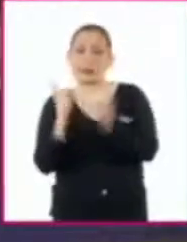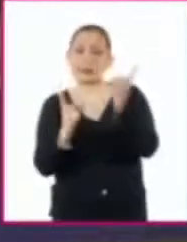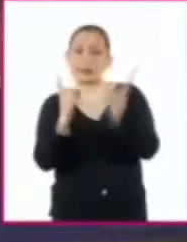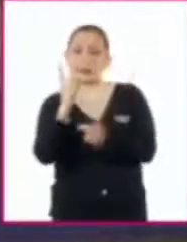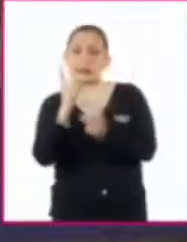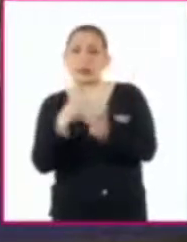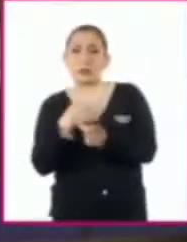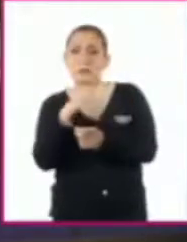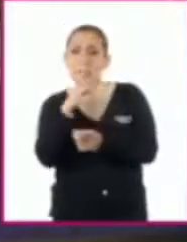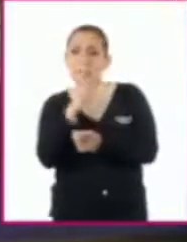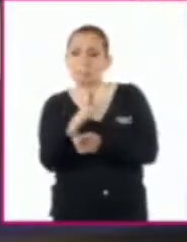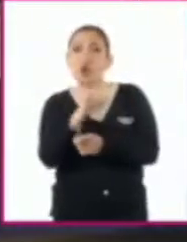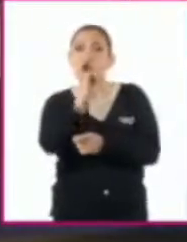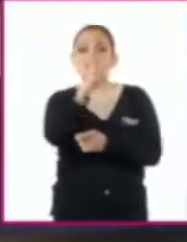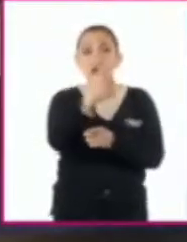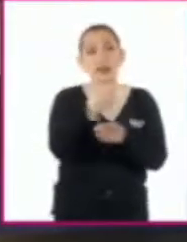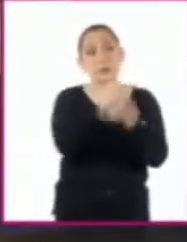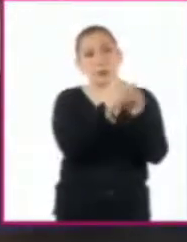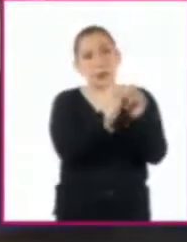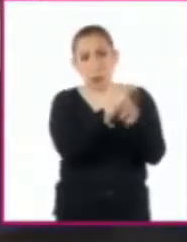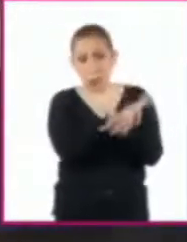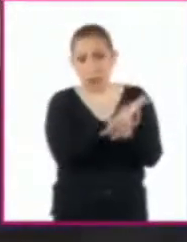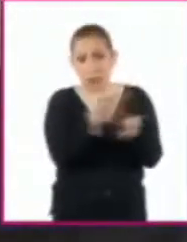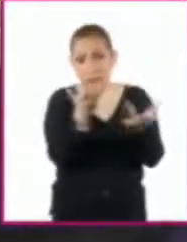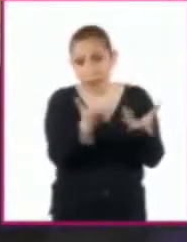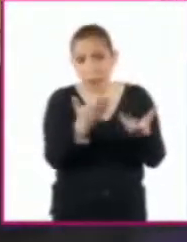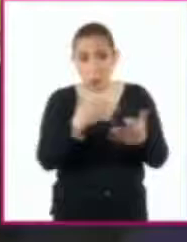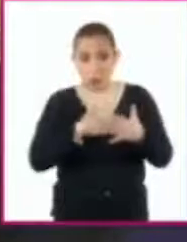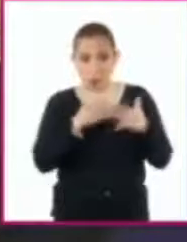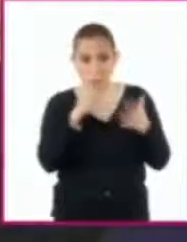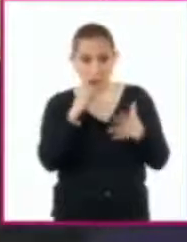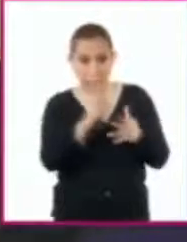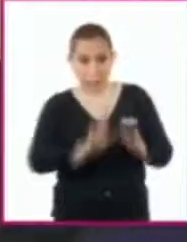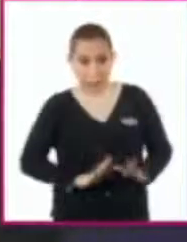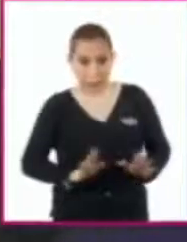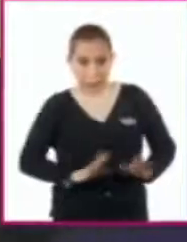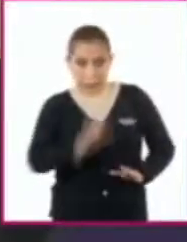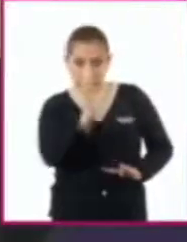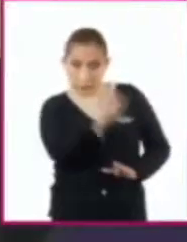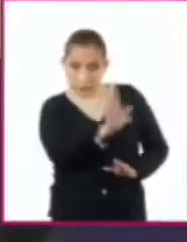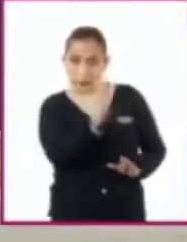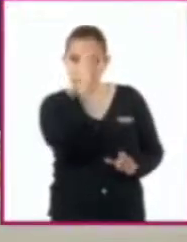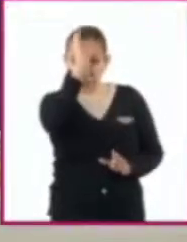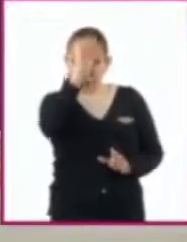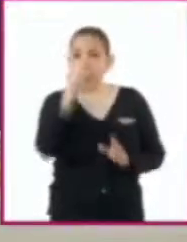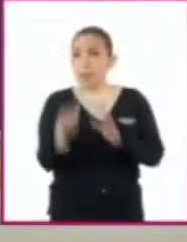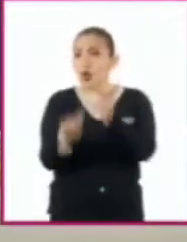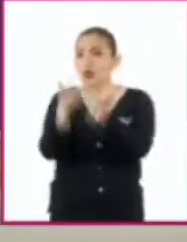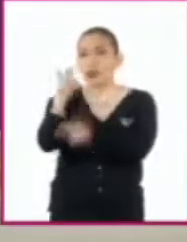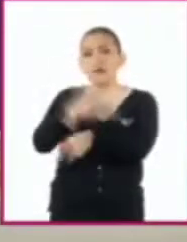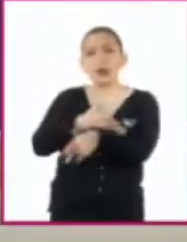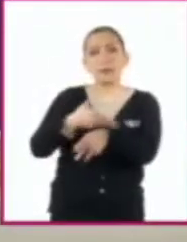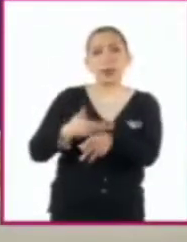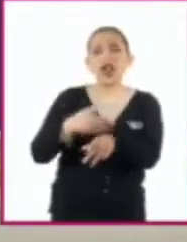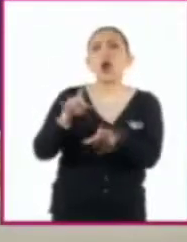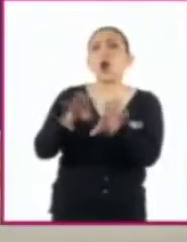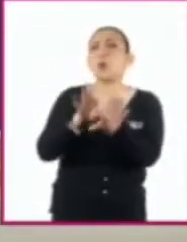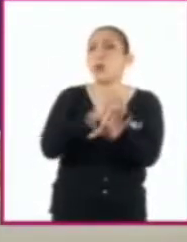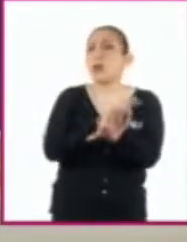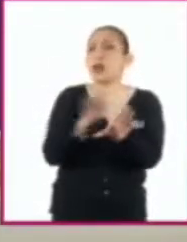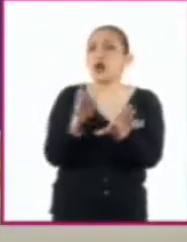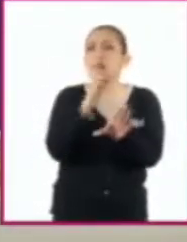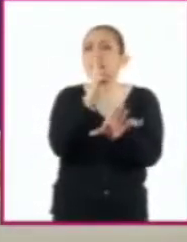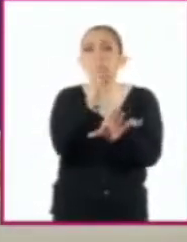enigma. Busquen otras fuentes de información confiables y de carácter científico. Pregunten a sus familiares cómo